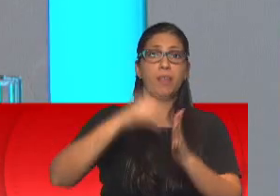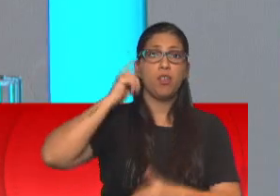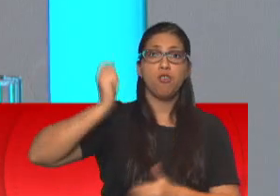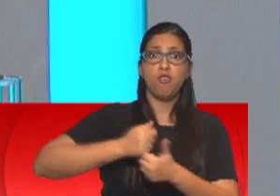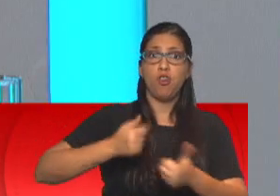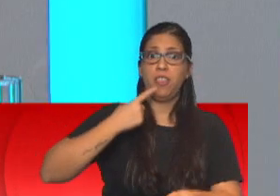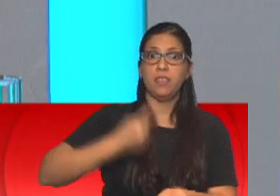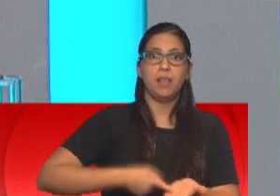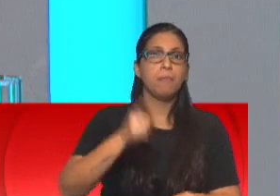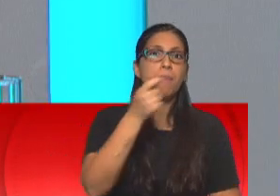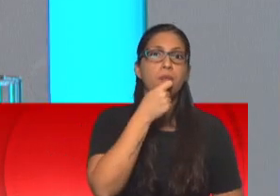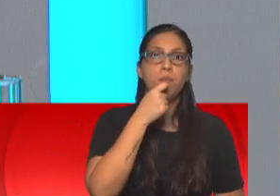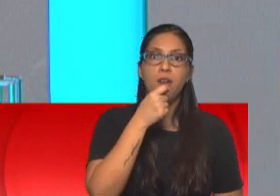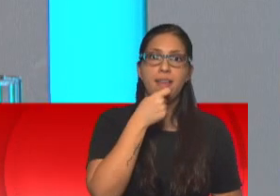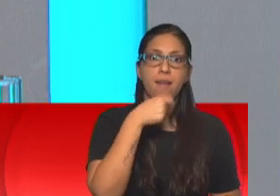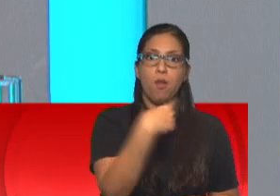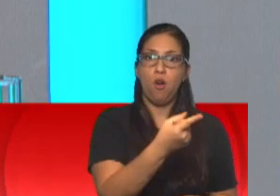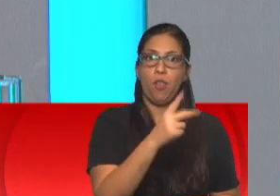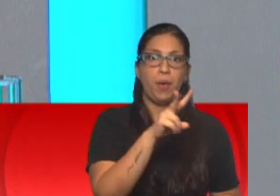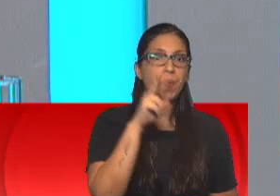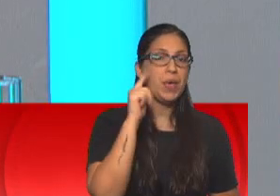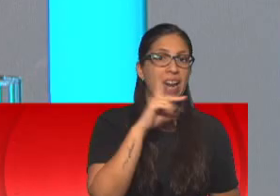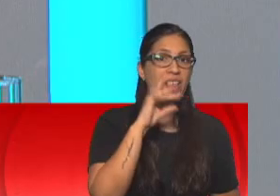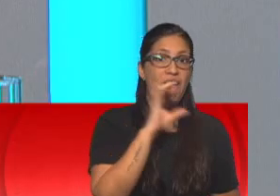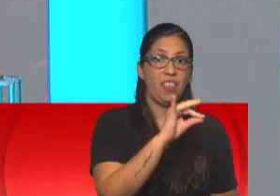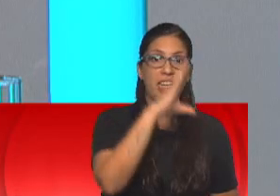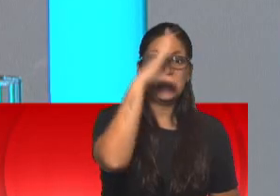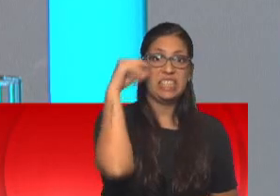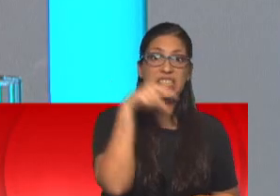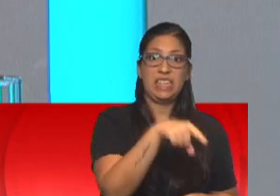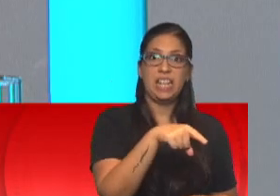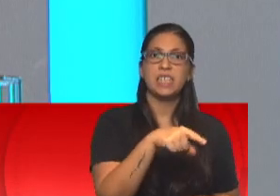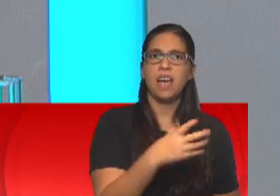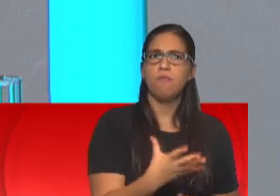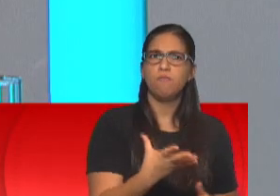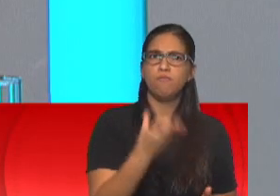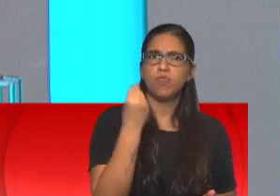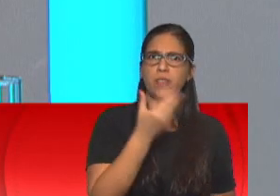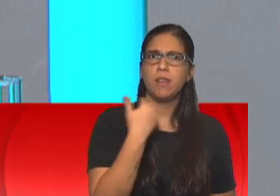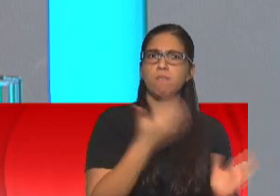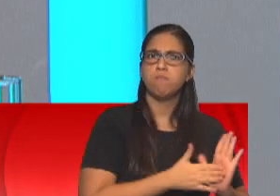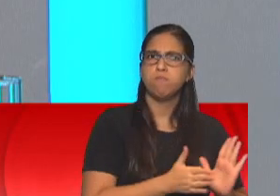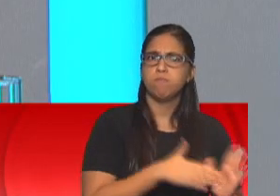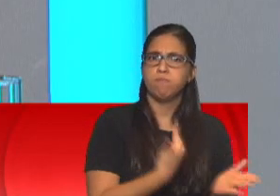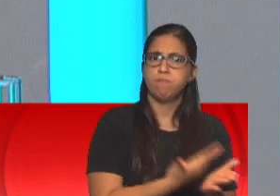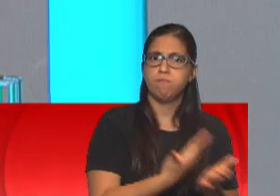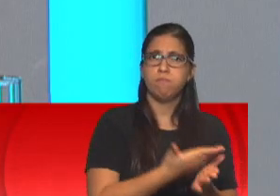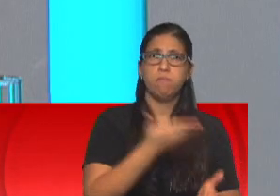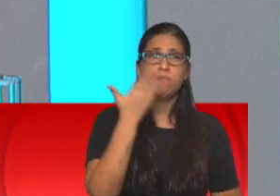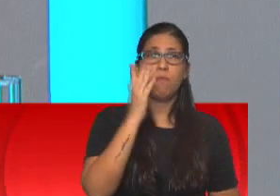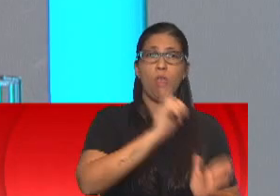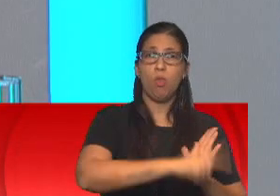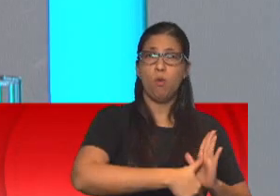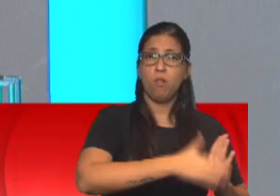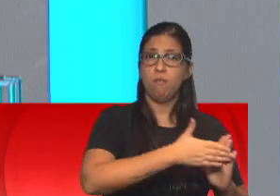¿verdad? en este mismo caso, que es el caso Vialidad, Cristina Fernández de Kirchner había realizado varios planteos. Sí. Se tardó la Corte 3